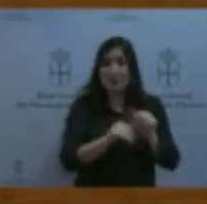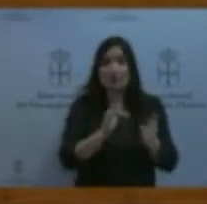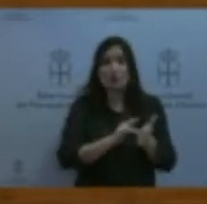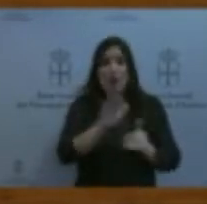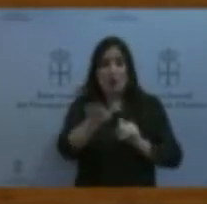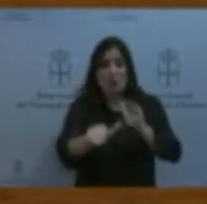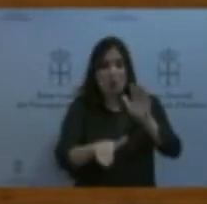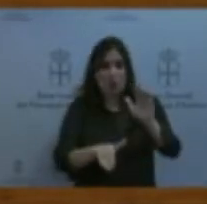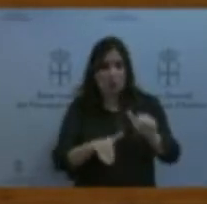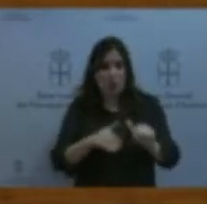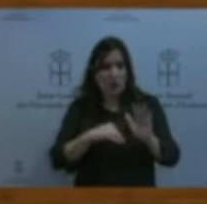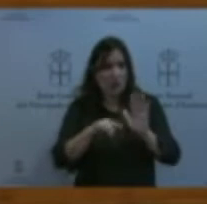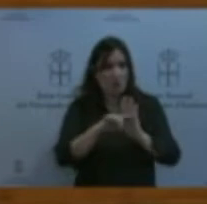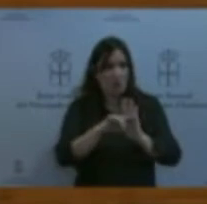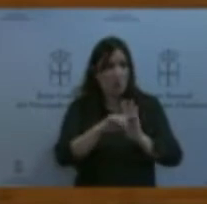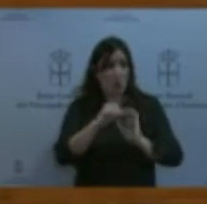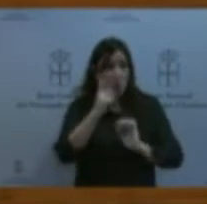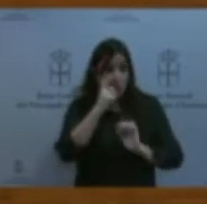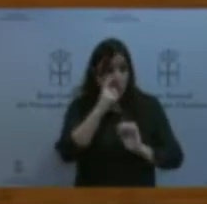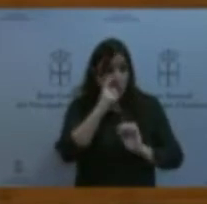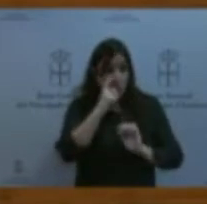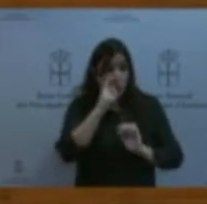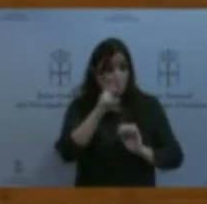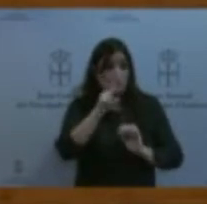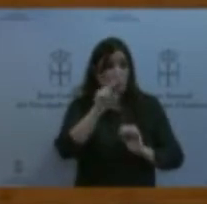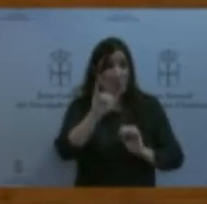junio de 2018, la resolución,